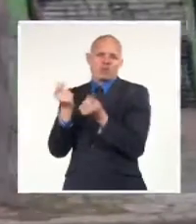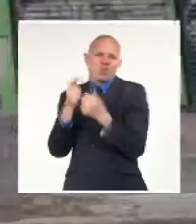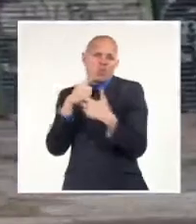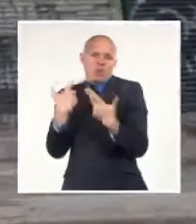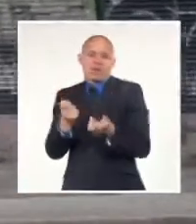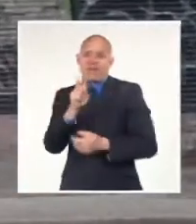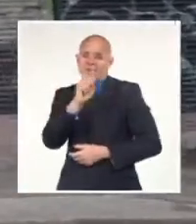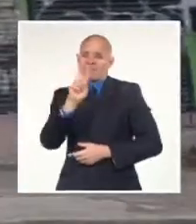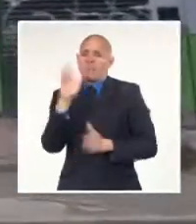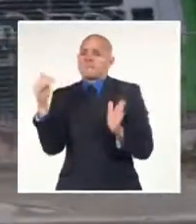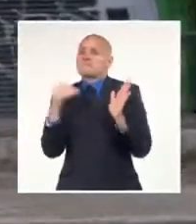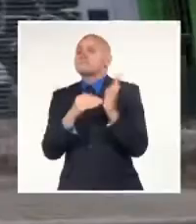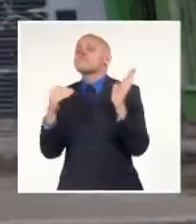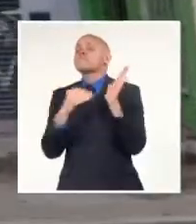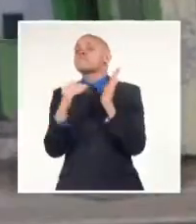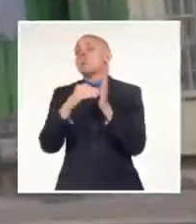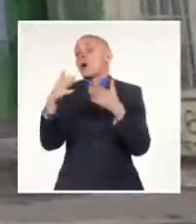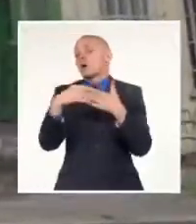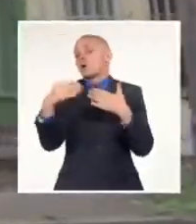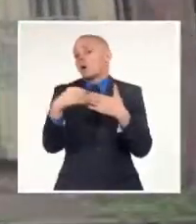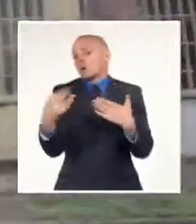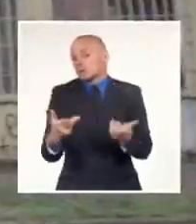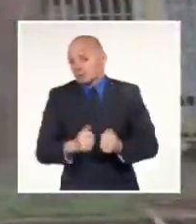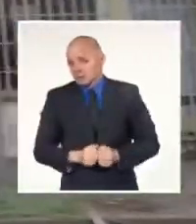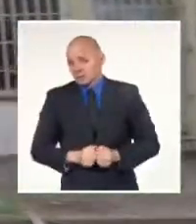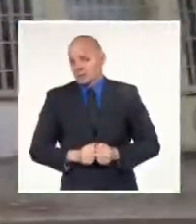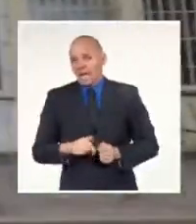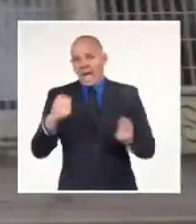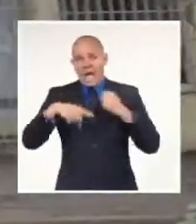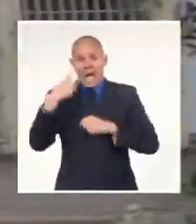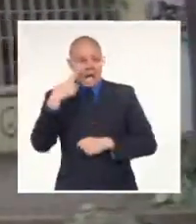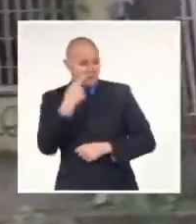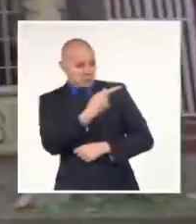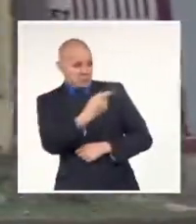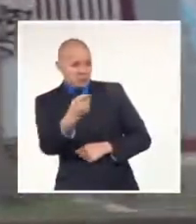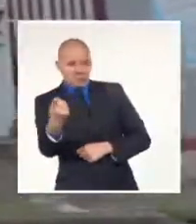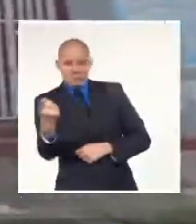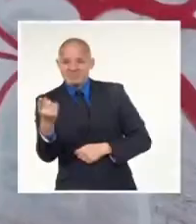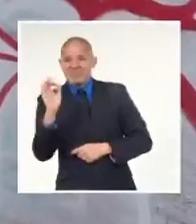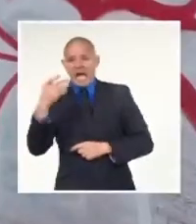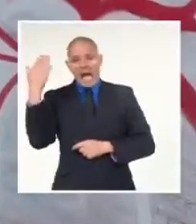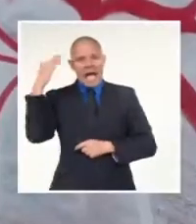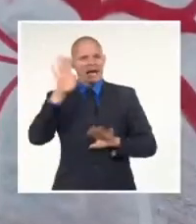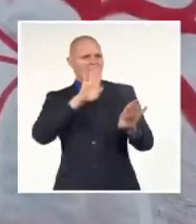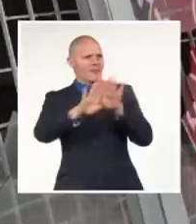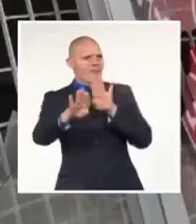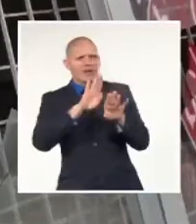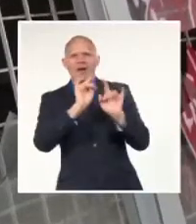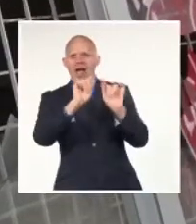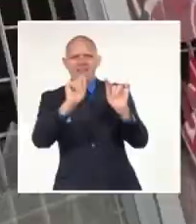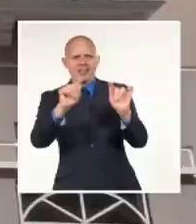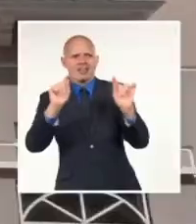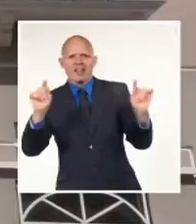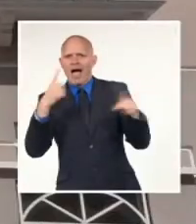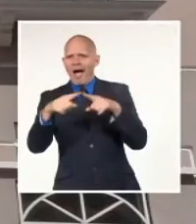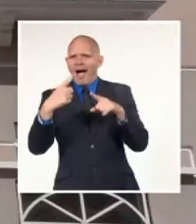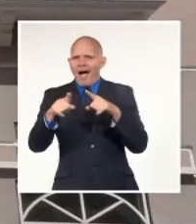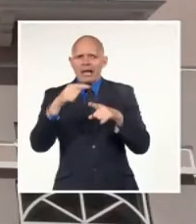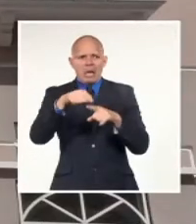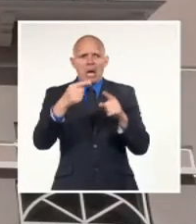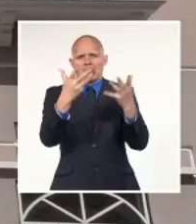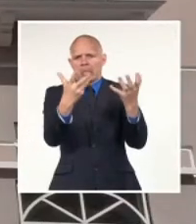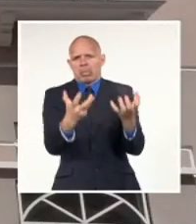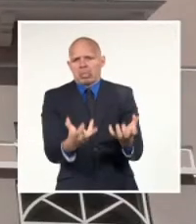el fraude ese. Han destruido nuestros colmados, tiendas, ferretería, todo puertorriqueño. Las